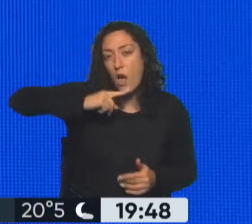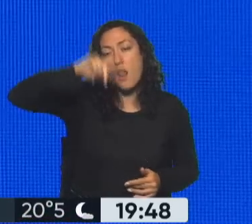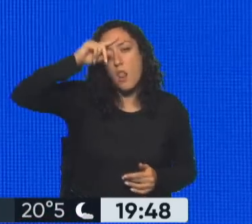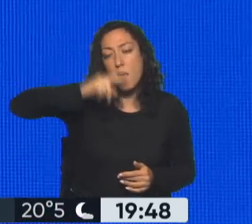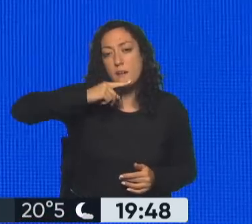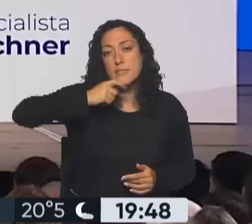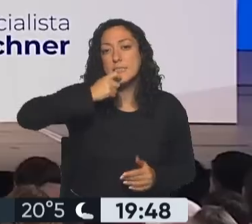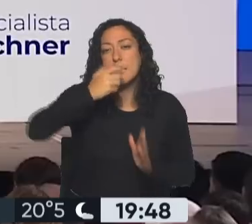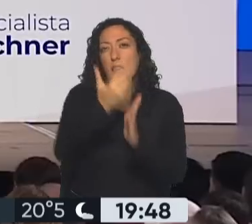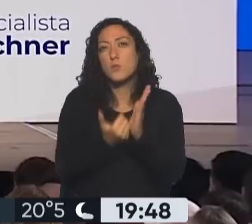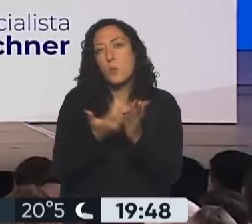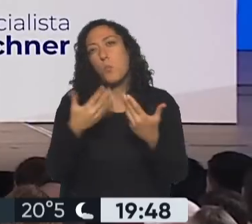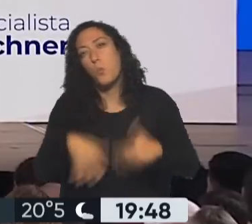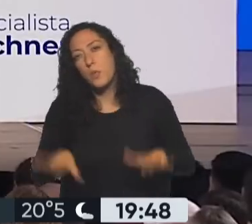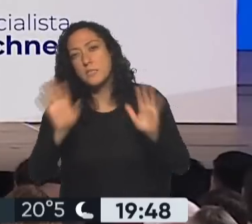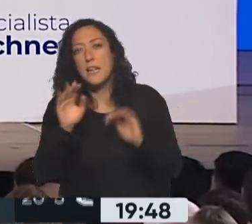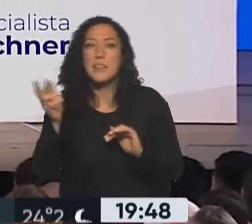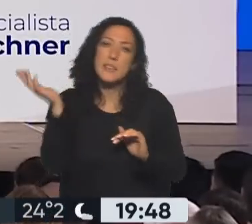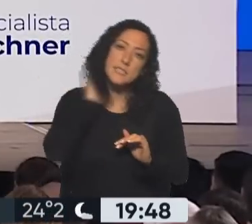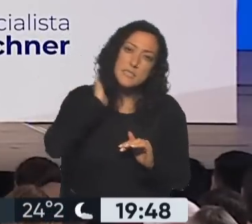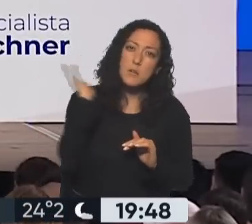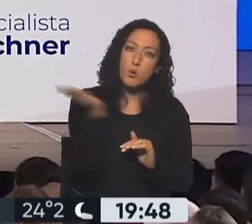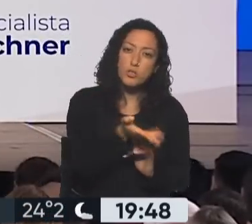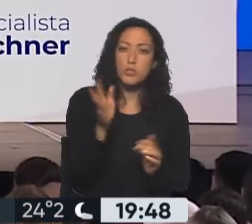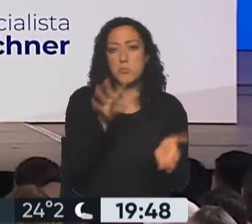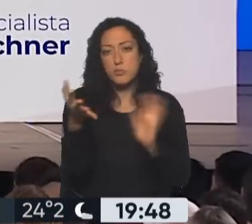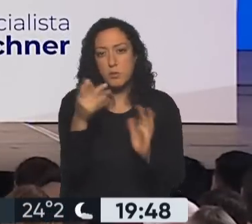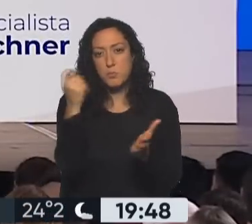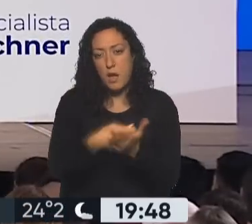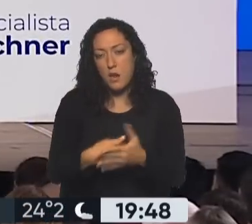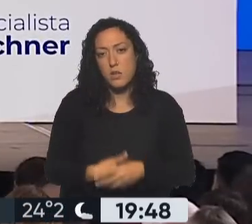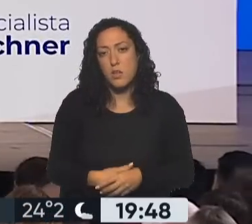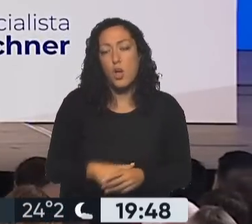Si tiene deducciones puede estar en el orden del 16%.